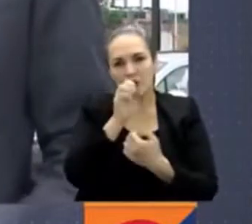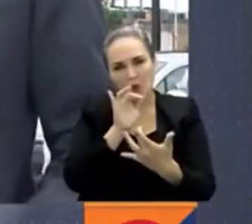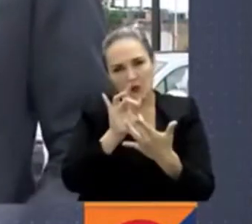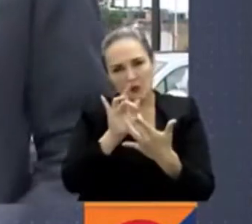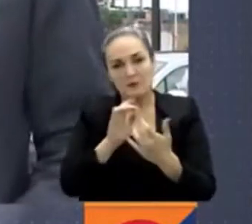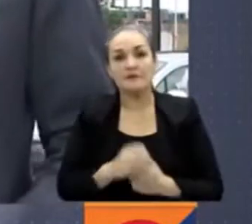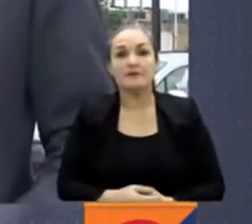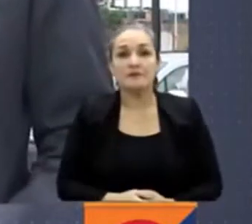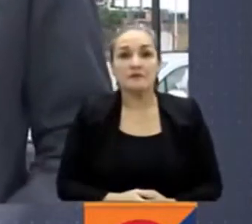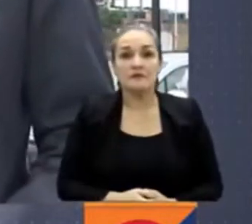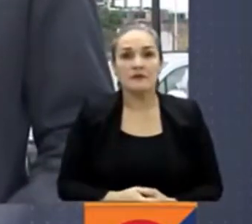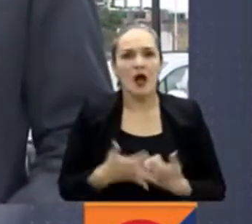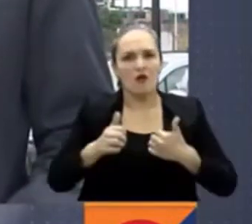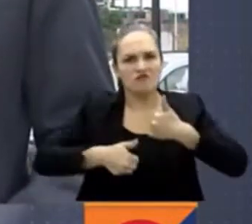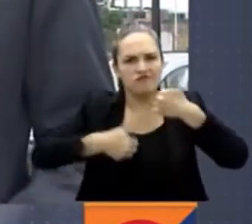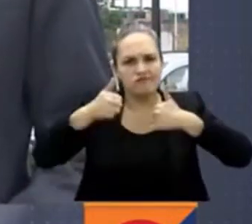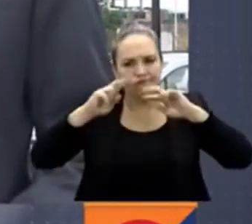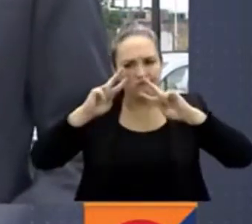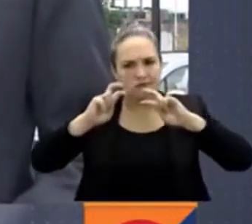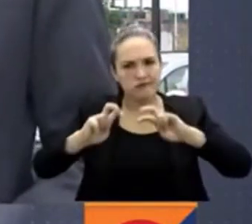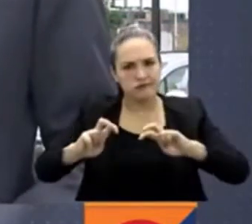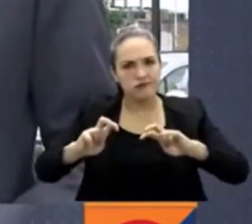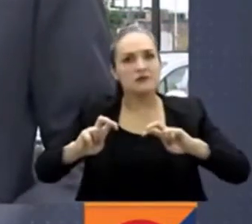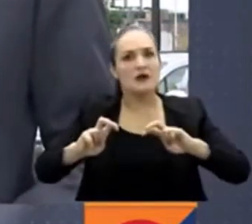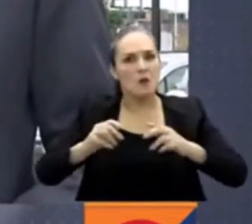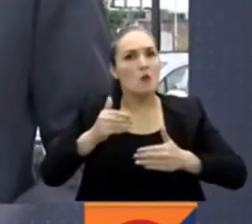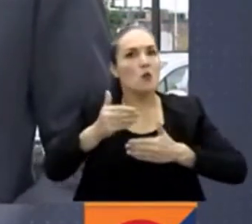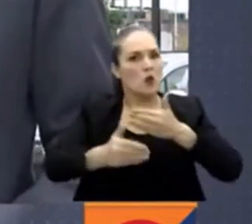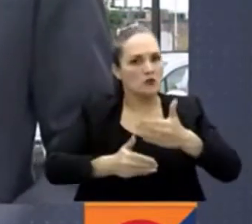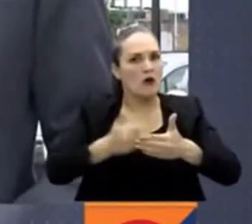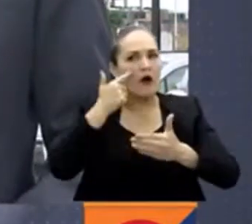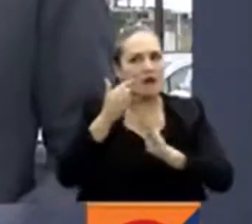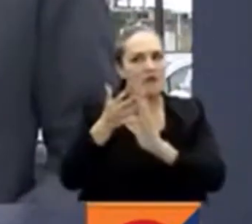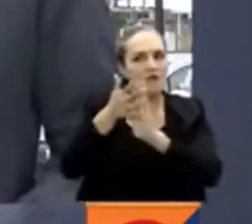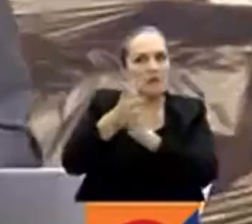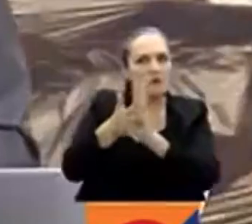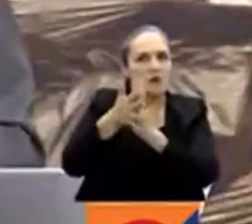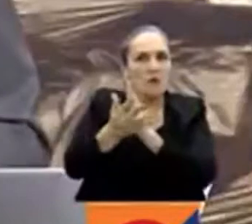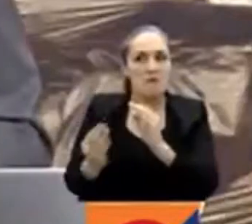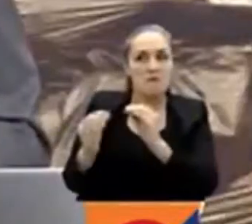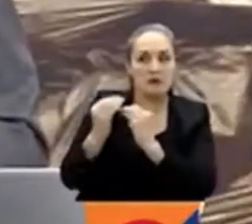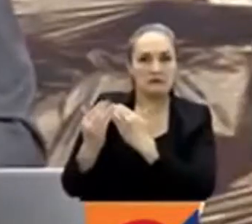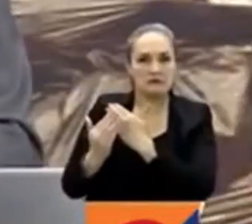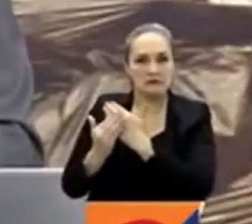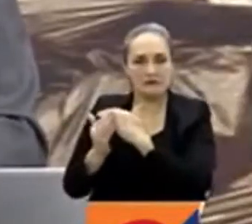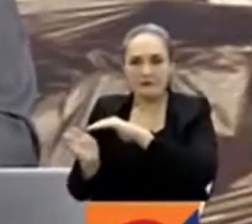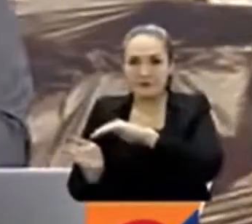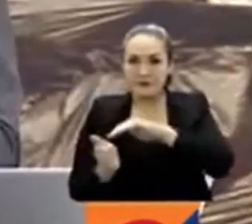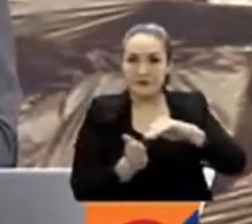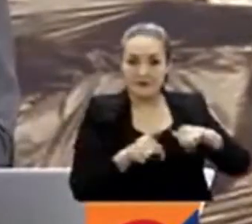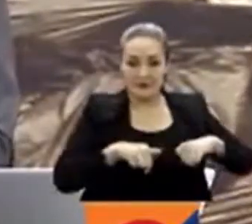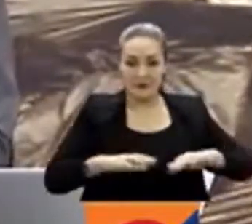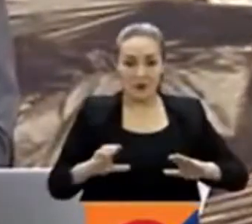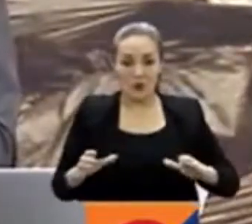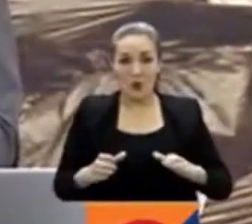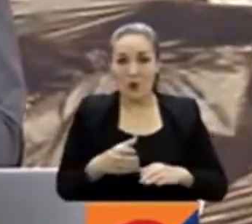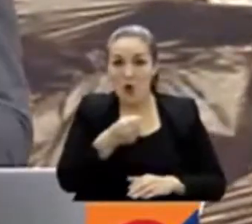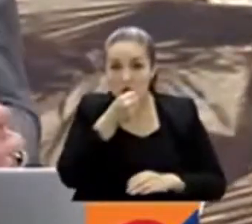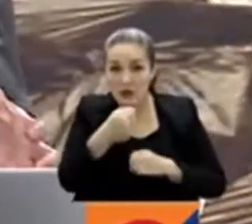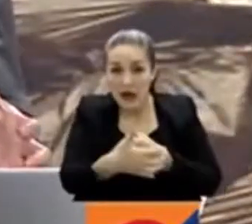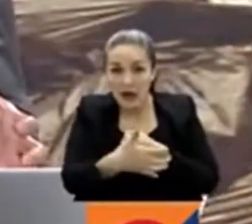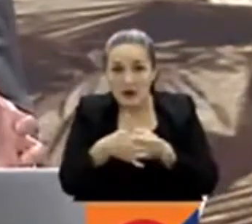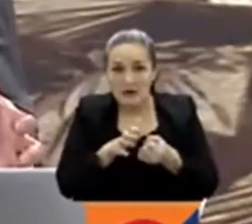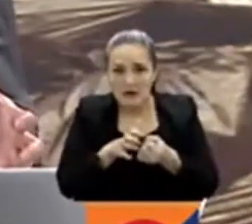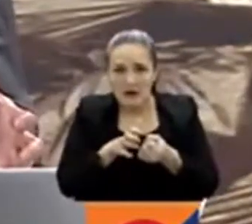la investigación de las autoridades, Edwin, es noticia en desarrollo. Por supuesto, haremos seguimiento. Y en RTVC Noticias también le hacemos seguimiento a